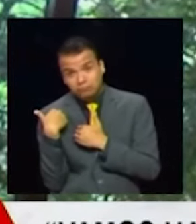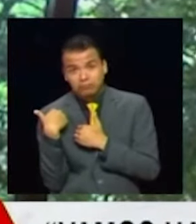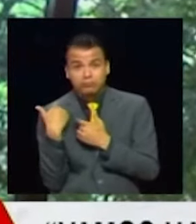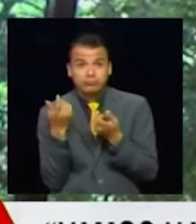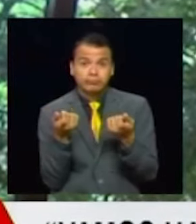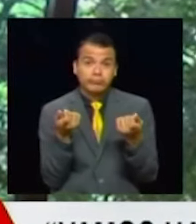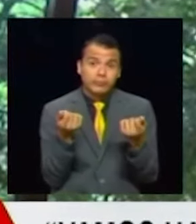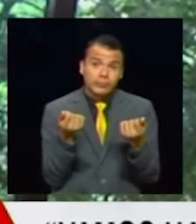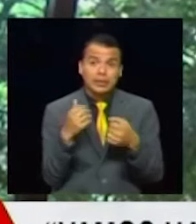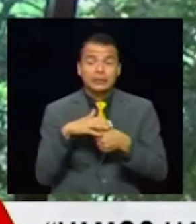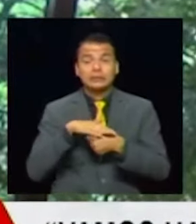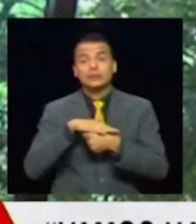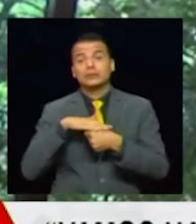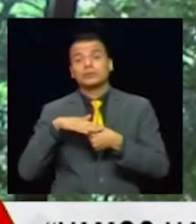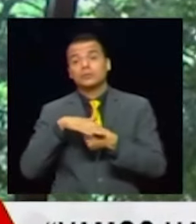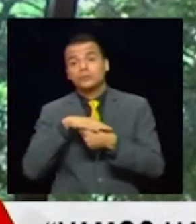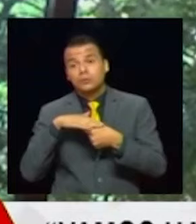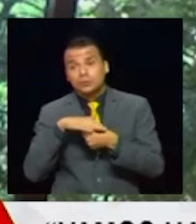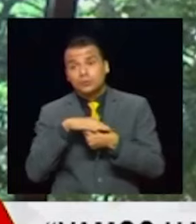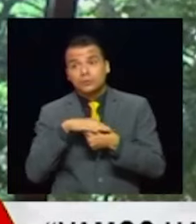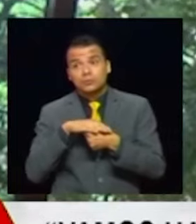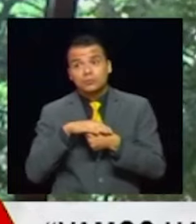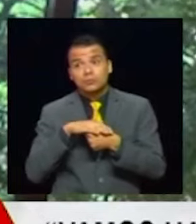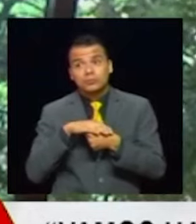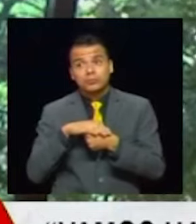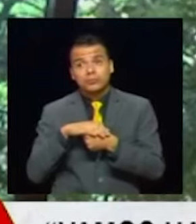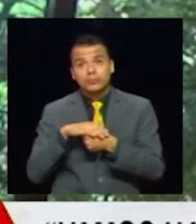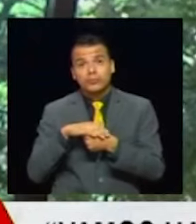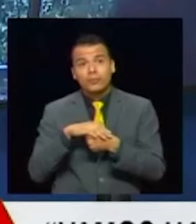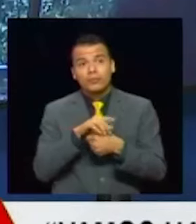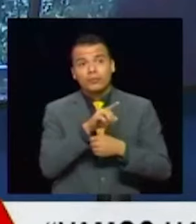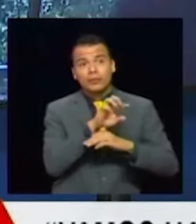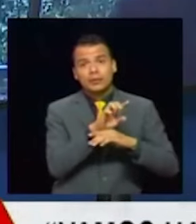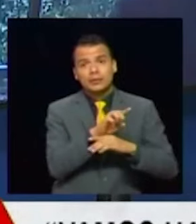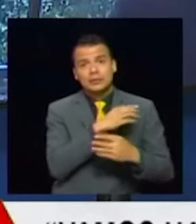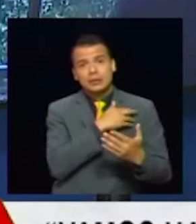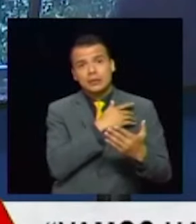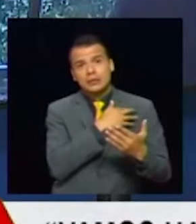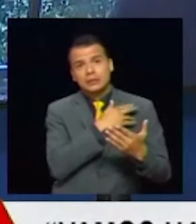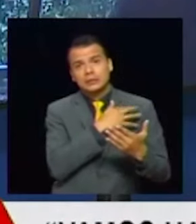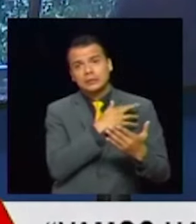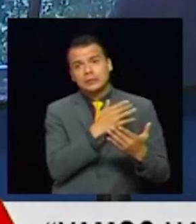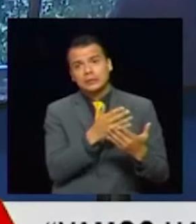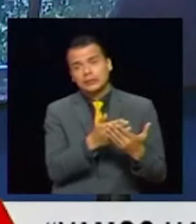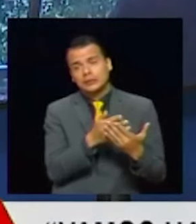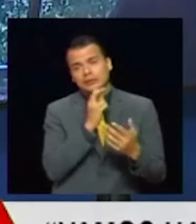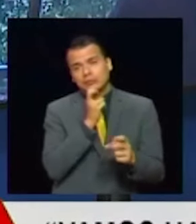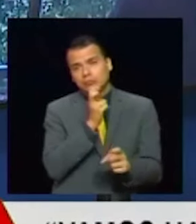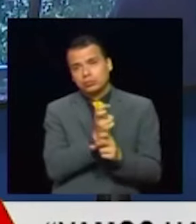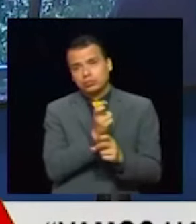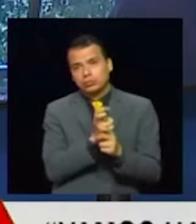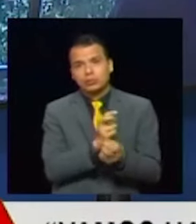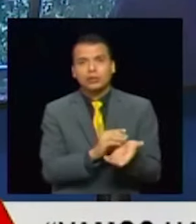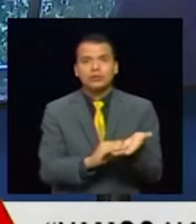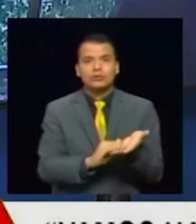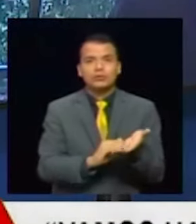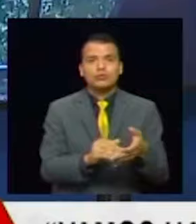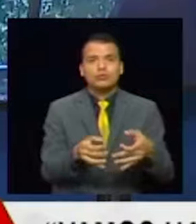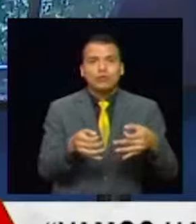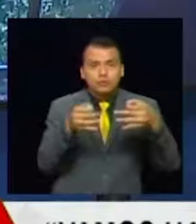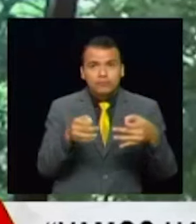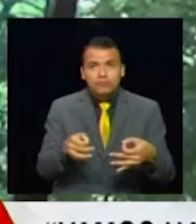financiera que se ha venido agudizando en los últimos meses, para la cual no ha habido